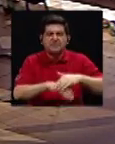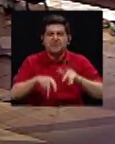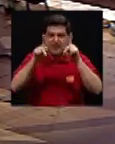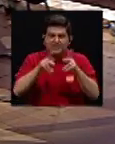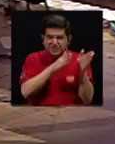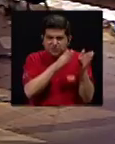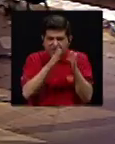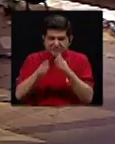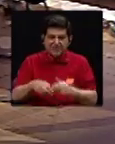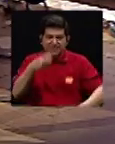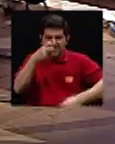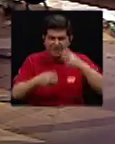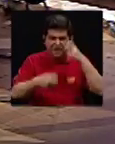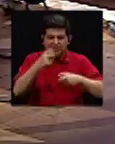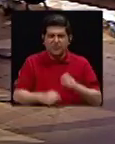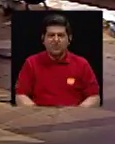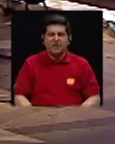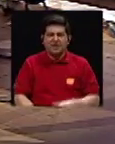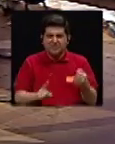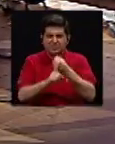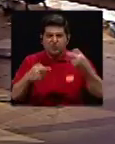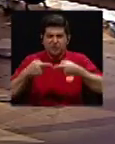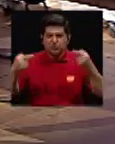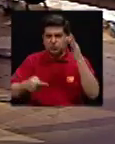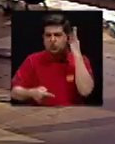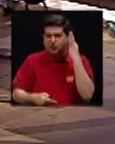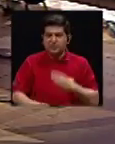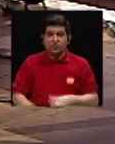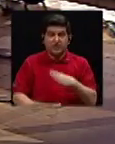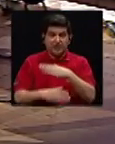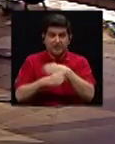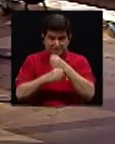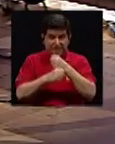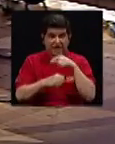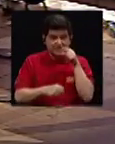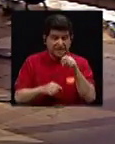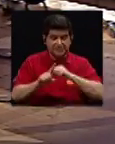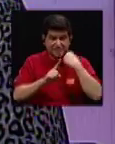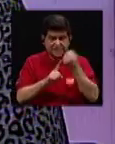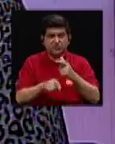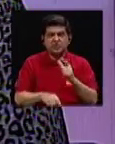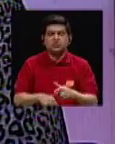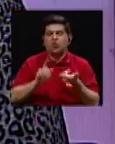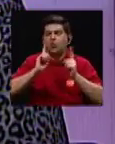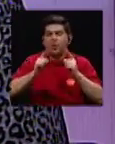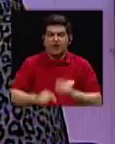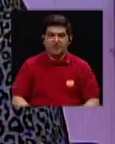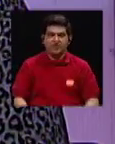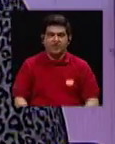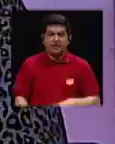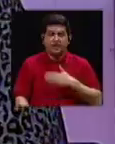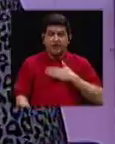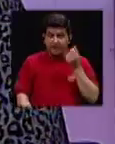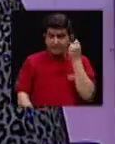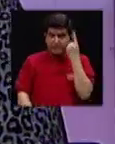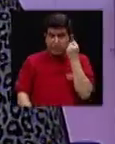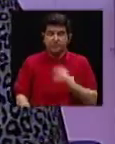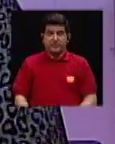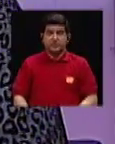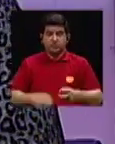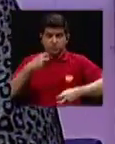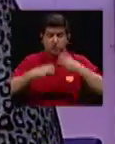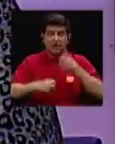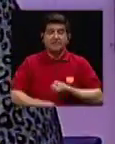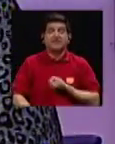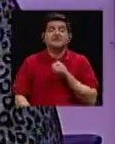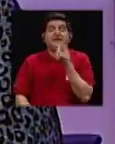mensaje que mandan los perpetradores de estos delitos violentos contra las mujeres claro eh e porque mi